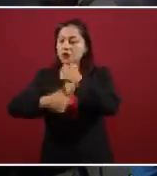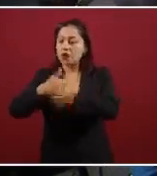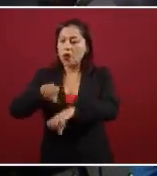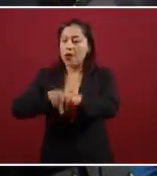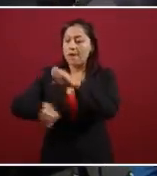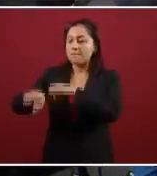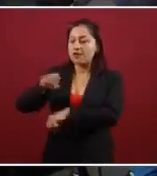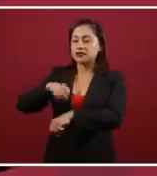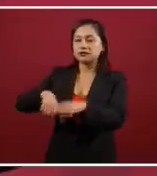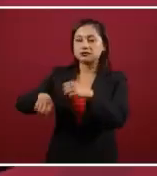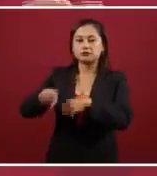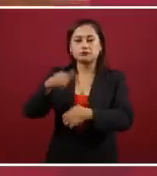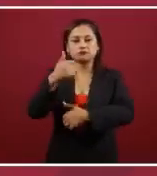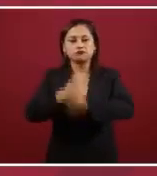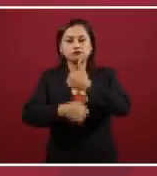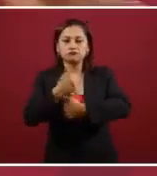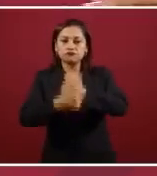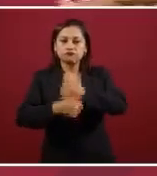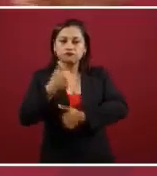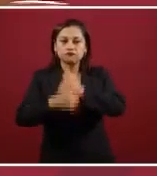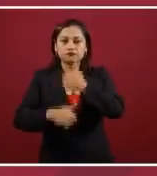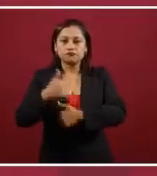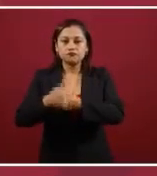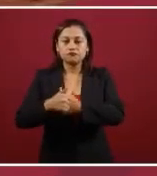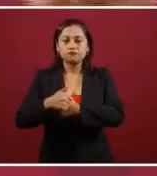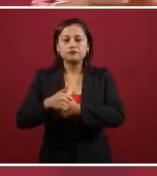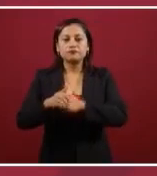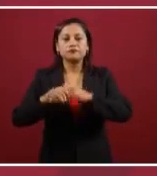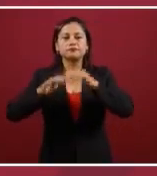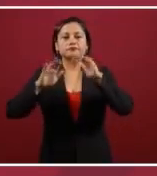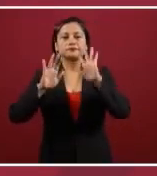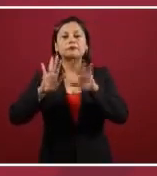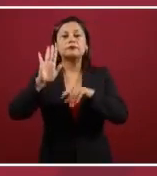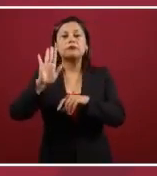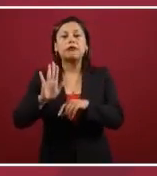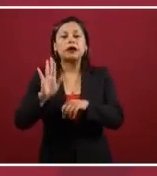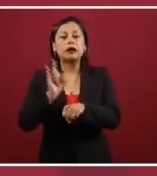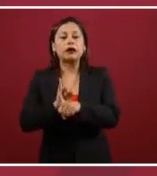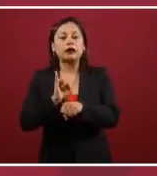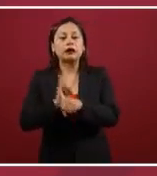Aparentemente, ¿no? Mucha normatividad,